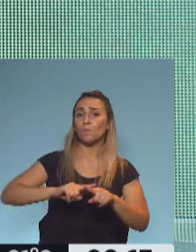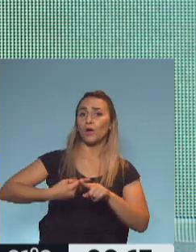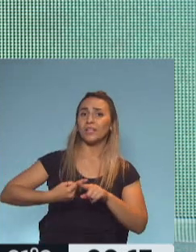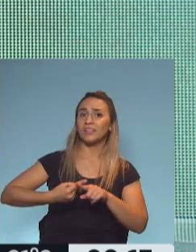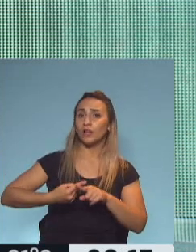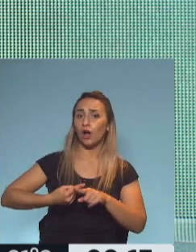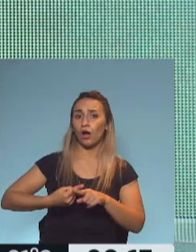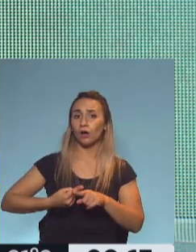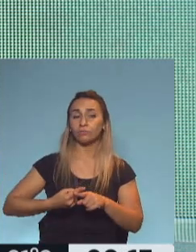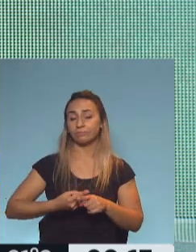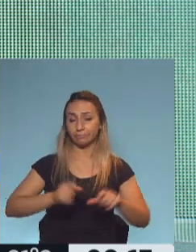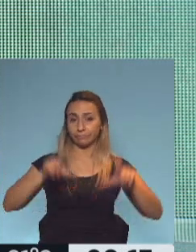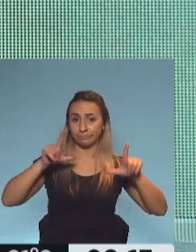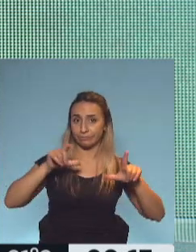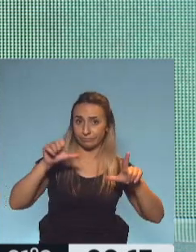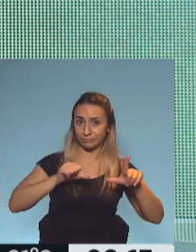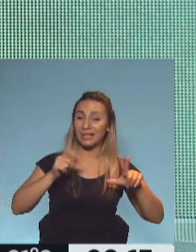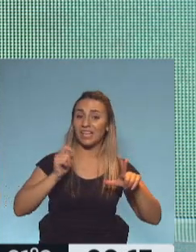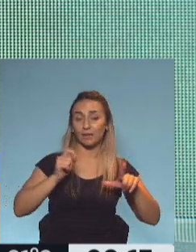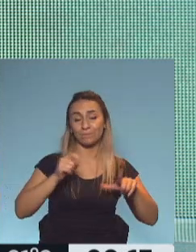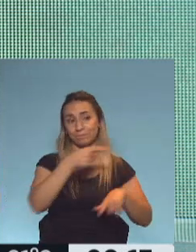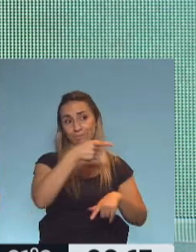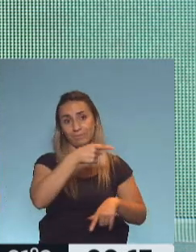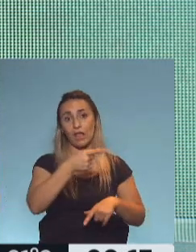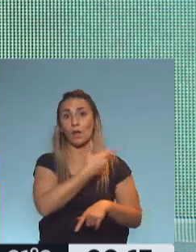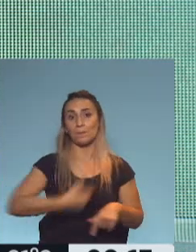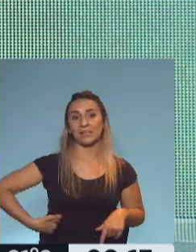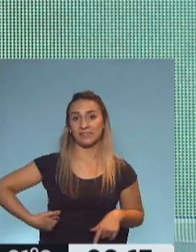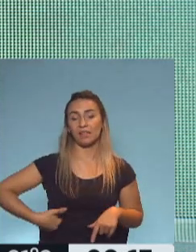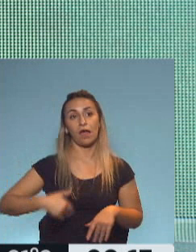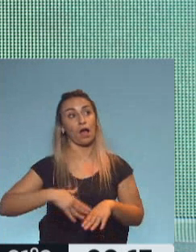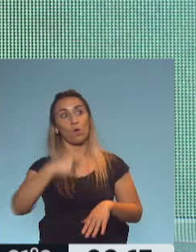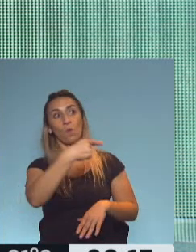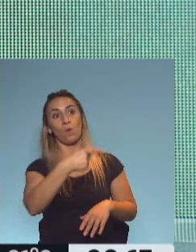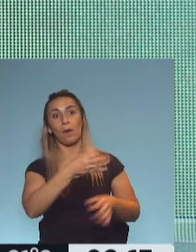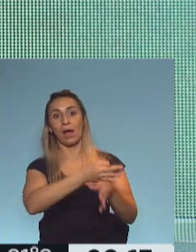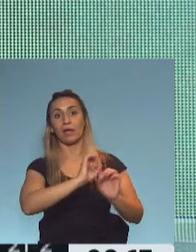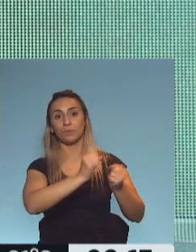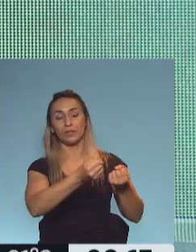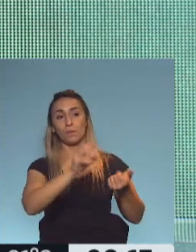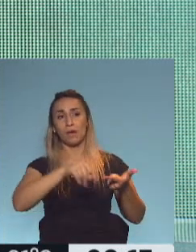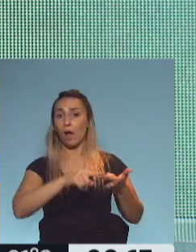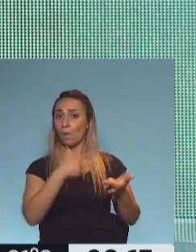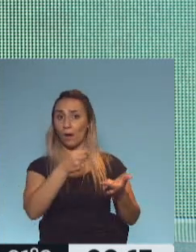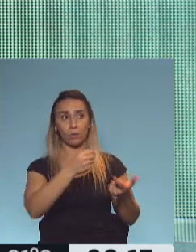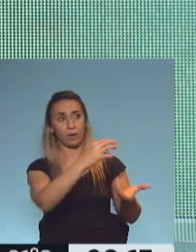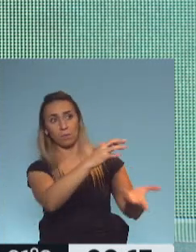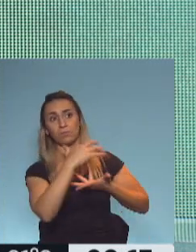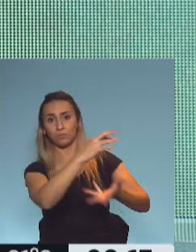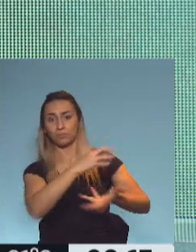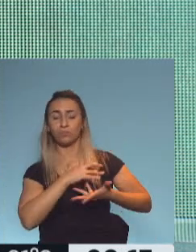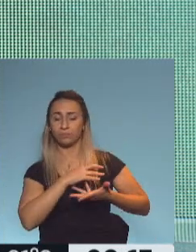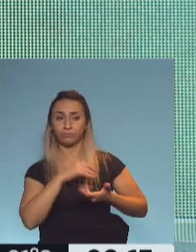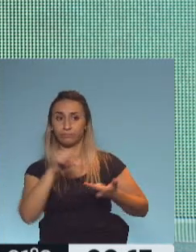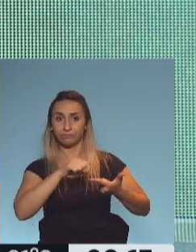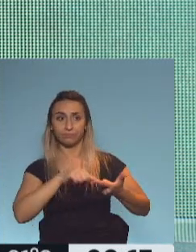los paga el presidente de la suspensión de las clases y también por las vacunas. Lo culpa porque las vacunas no llegan en tiempo de forma cuando hay un problema mundial